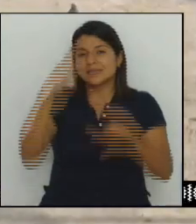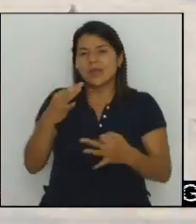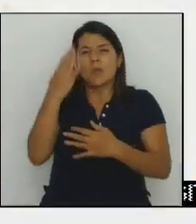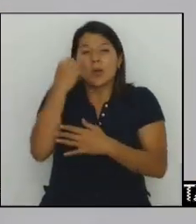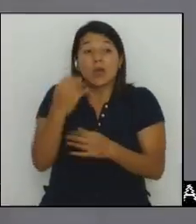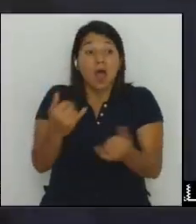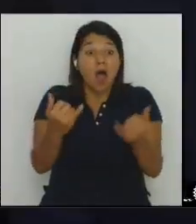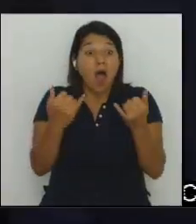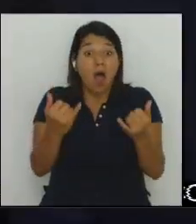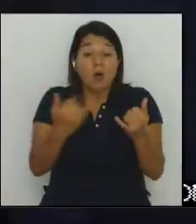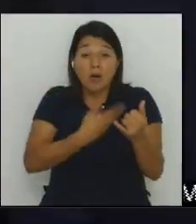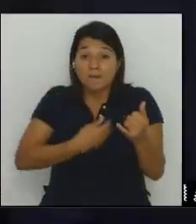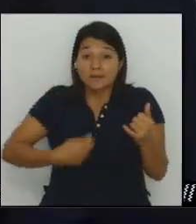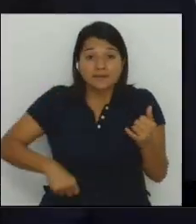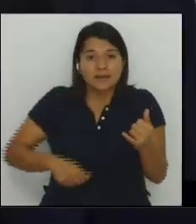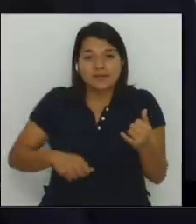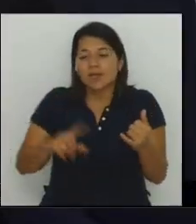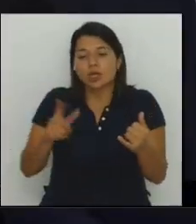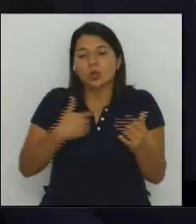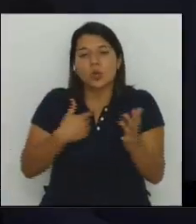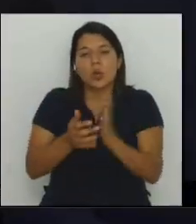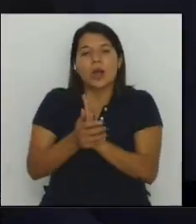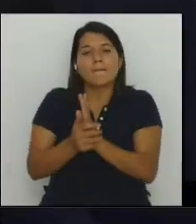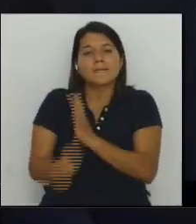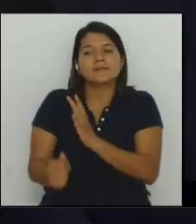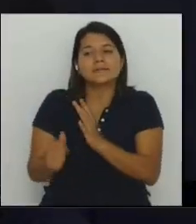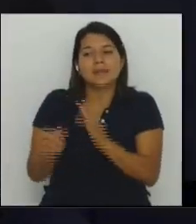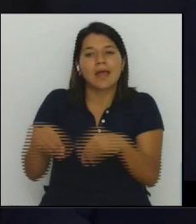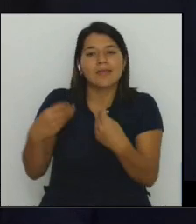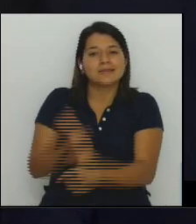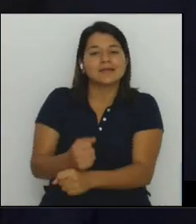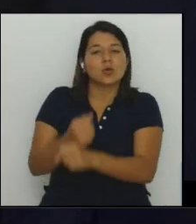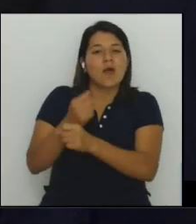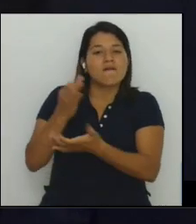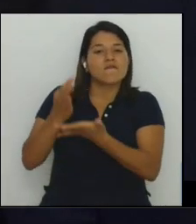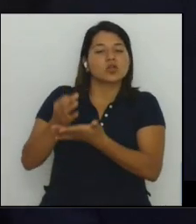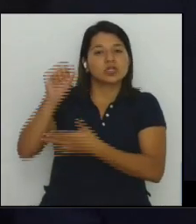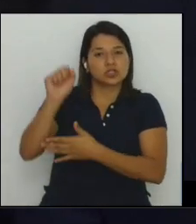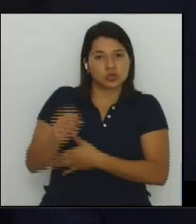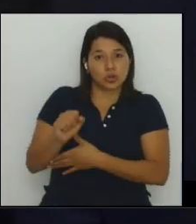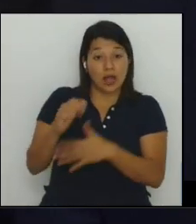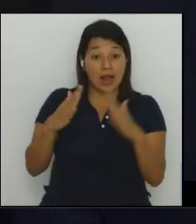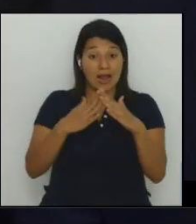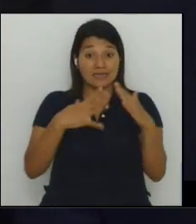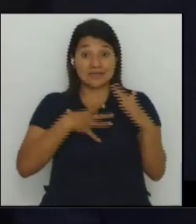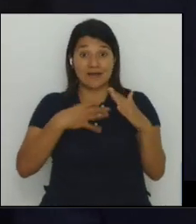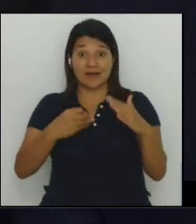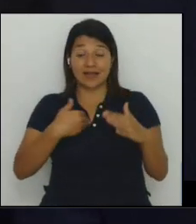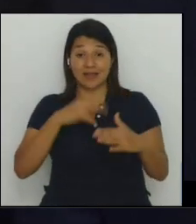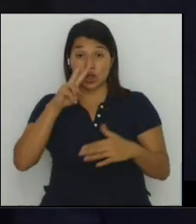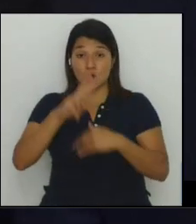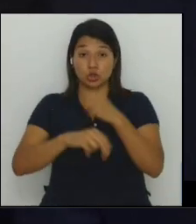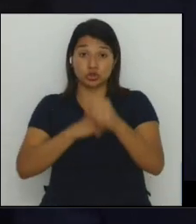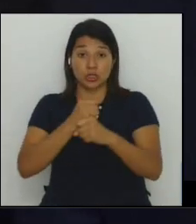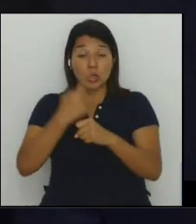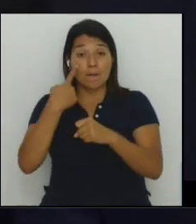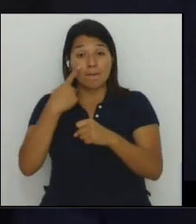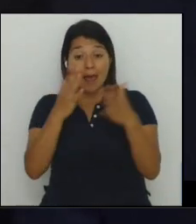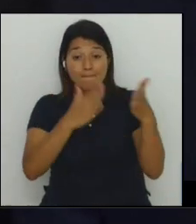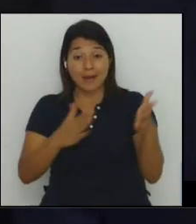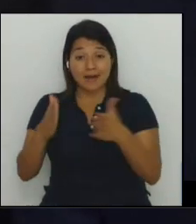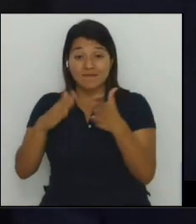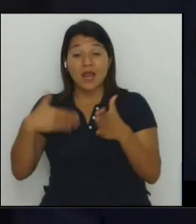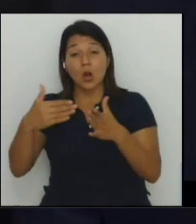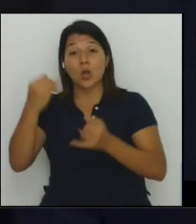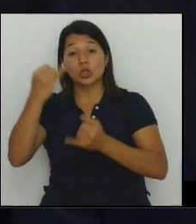frontera sur. La Casa Blanca tenía 2 años para planificar el fin del Título 42. Todos conocíamos la fecha